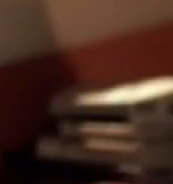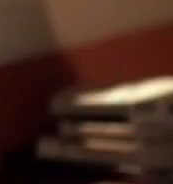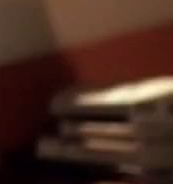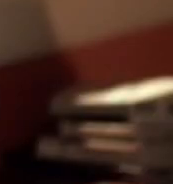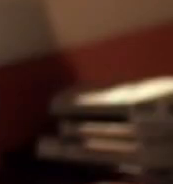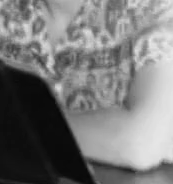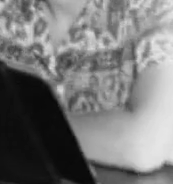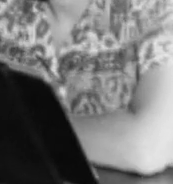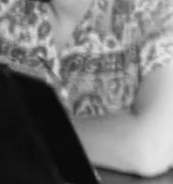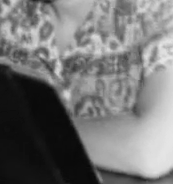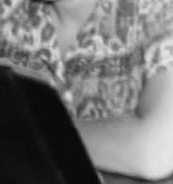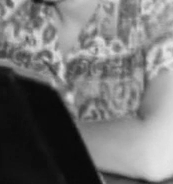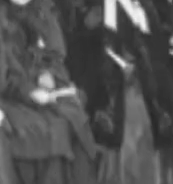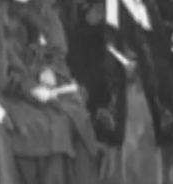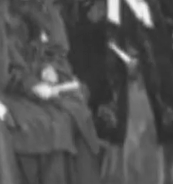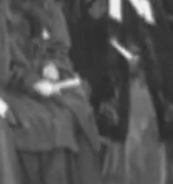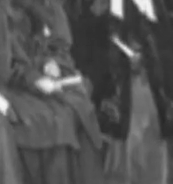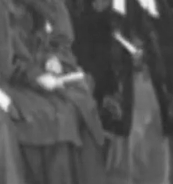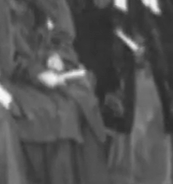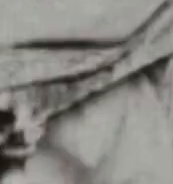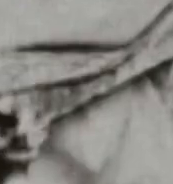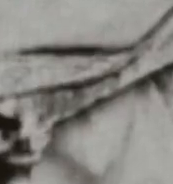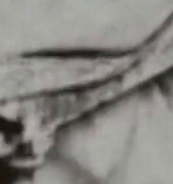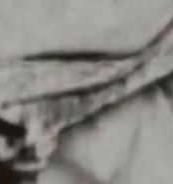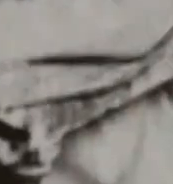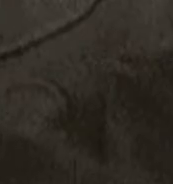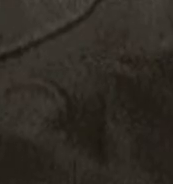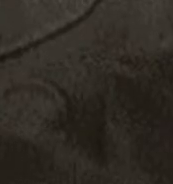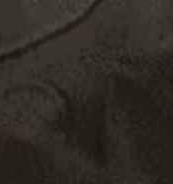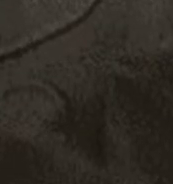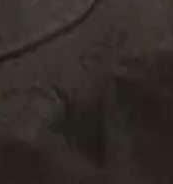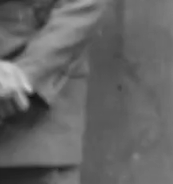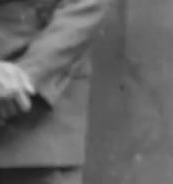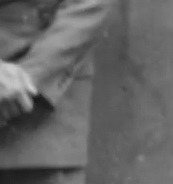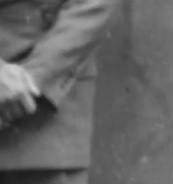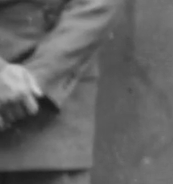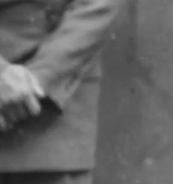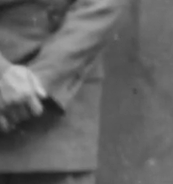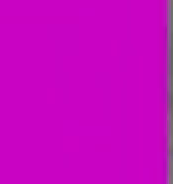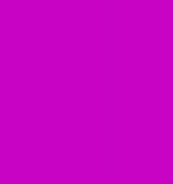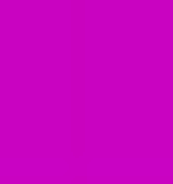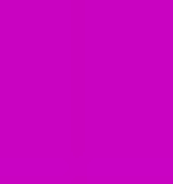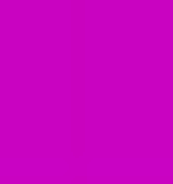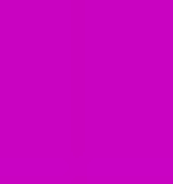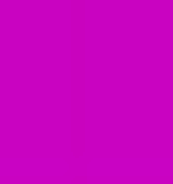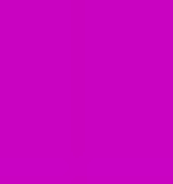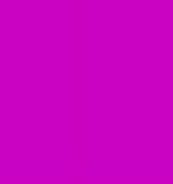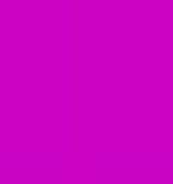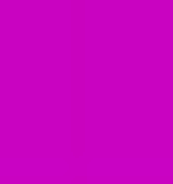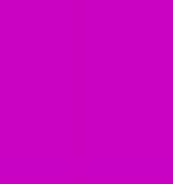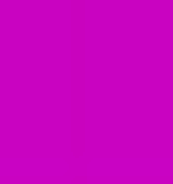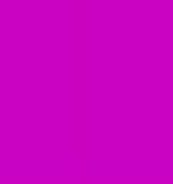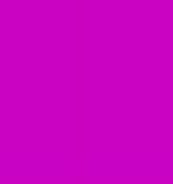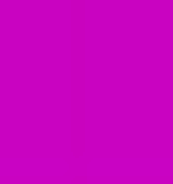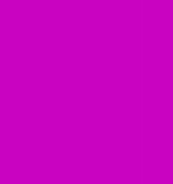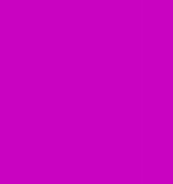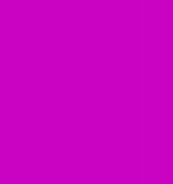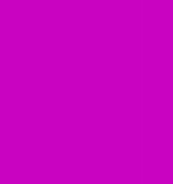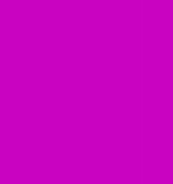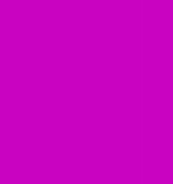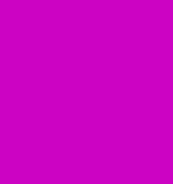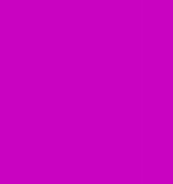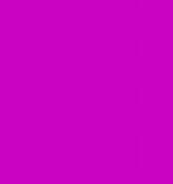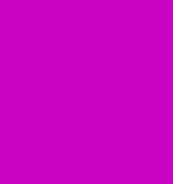donde se destaca la labor de 8 mujeres costarricenses de diferentes épocas. A las 12 mediodía, la serie La Mujer